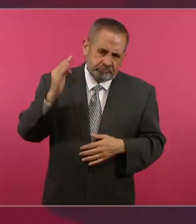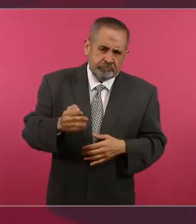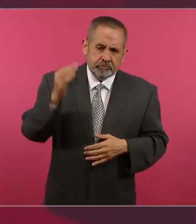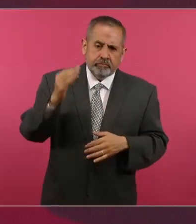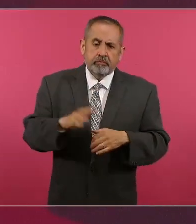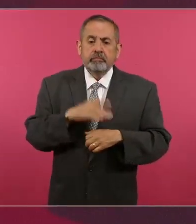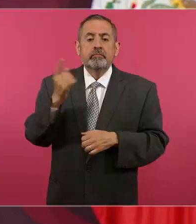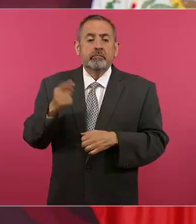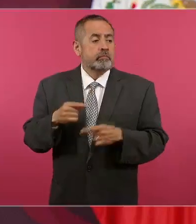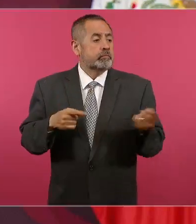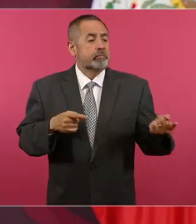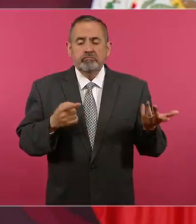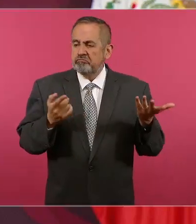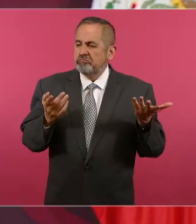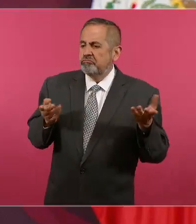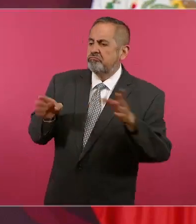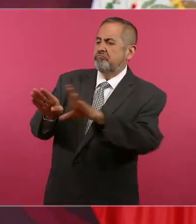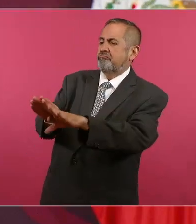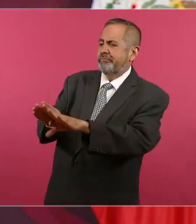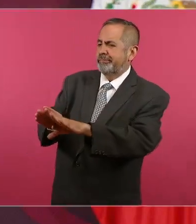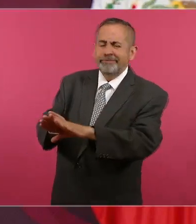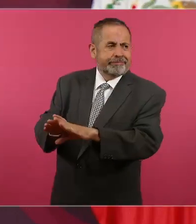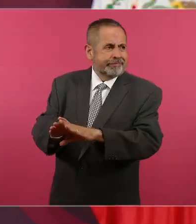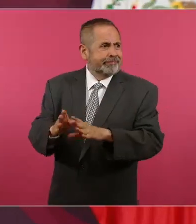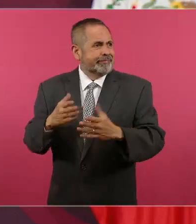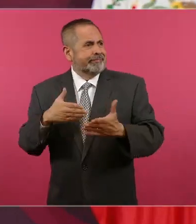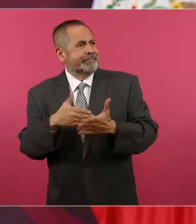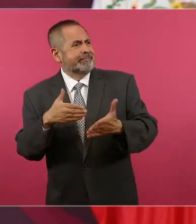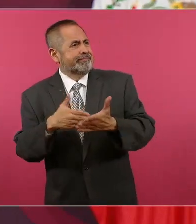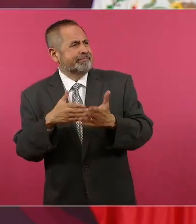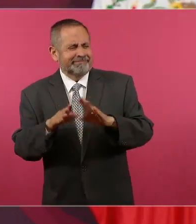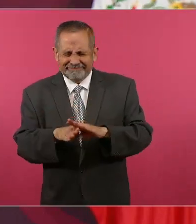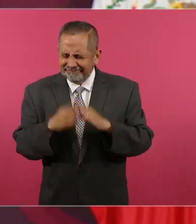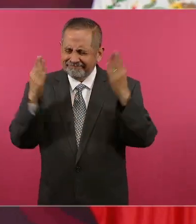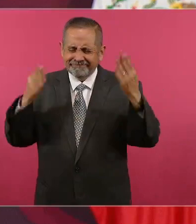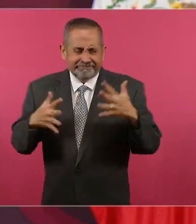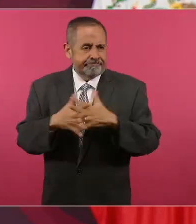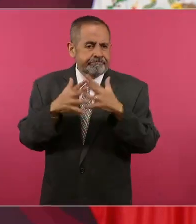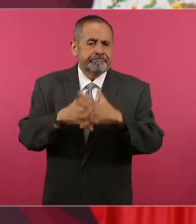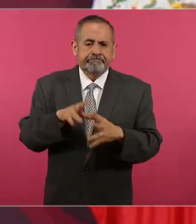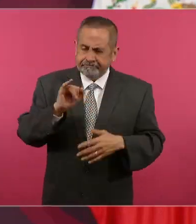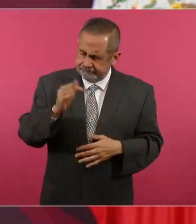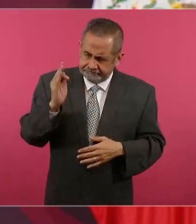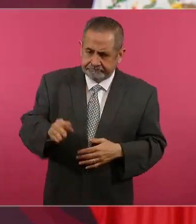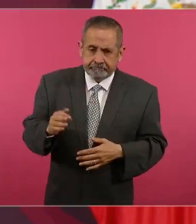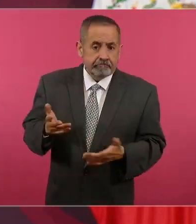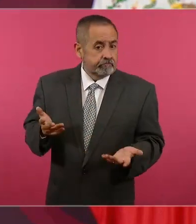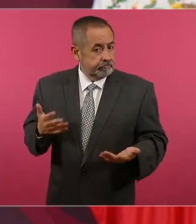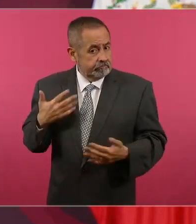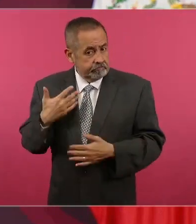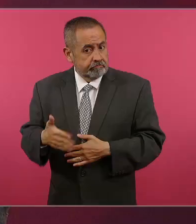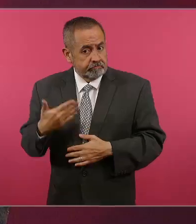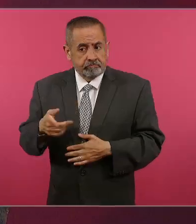estaban cerrados los espacios, no había posibilidad de